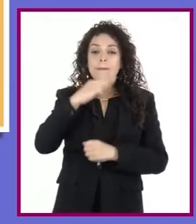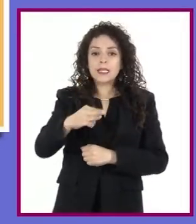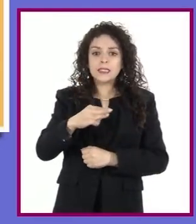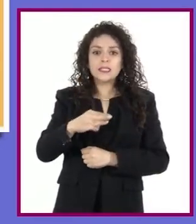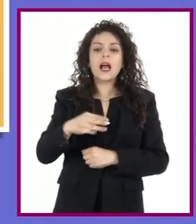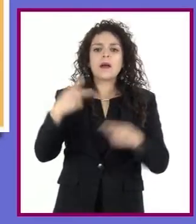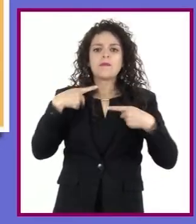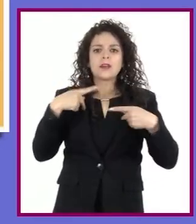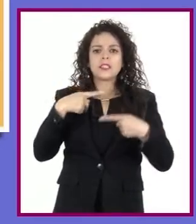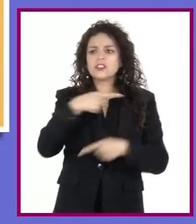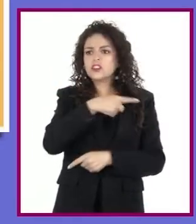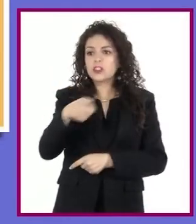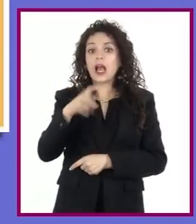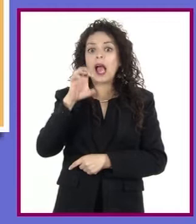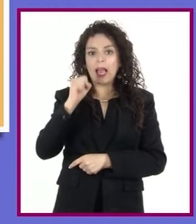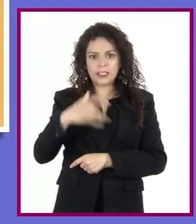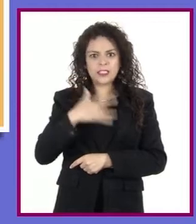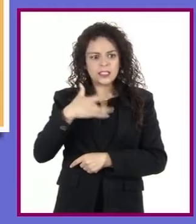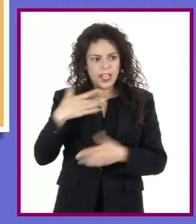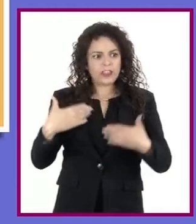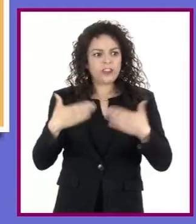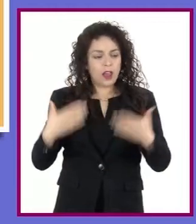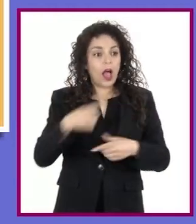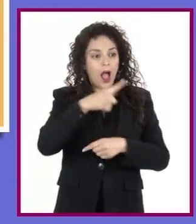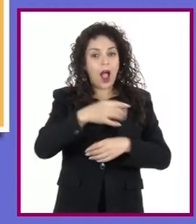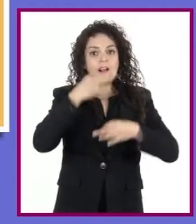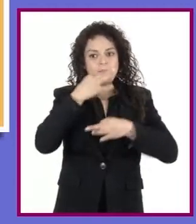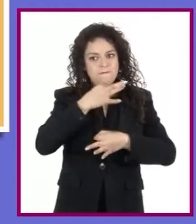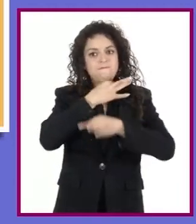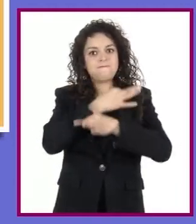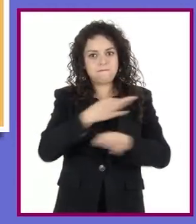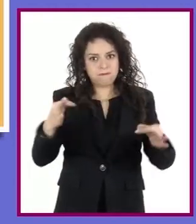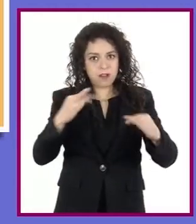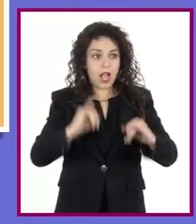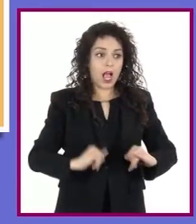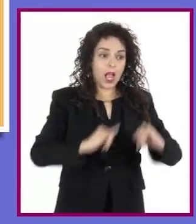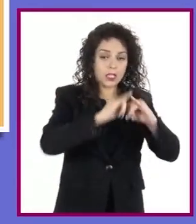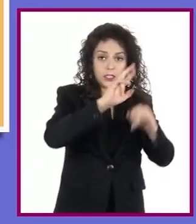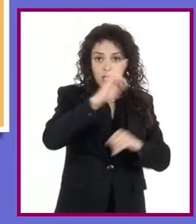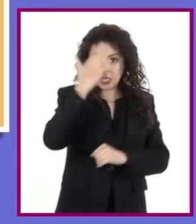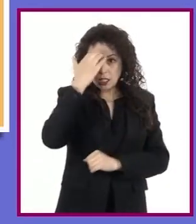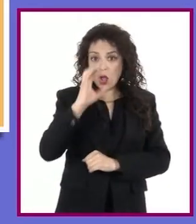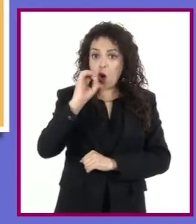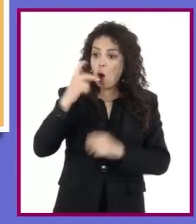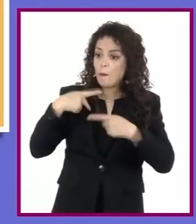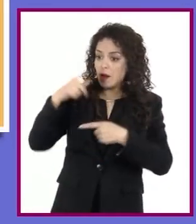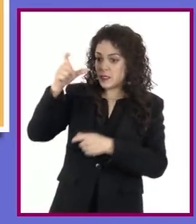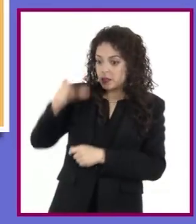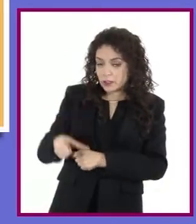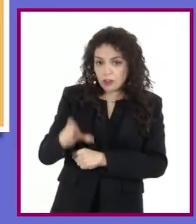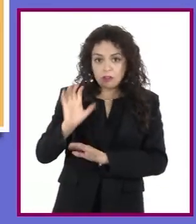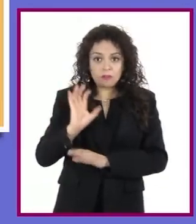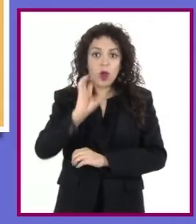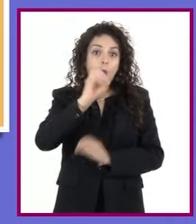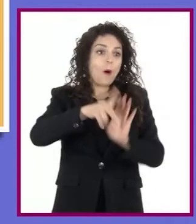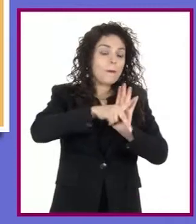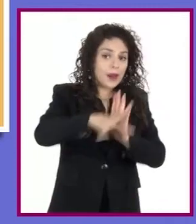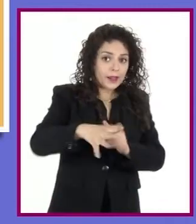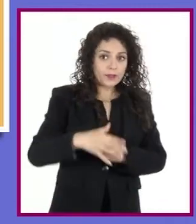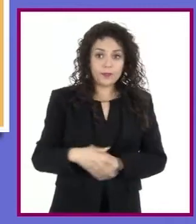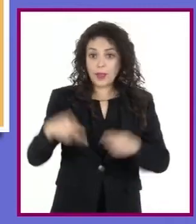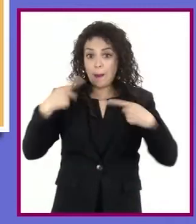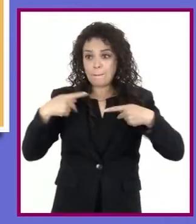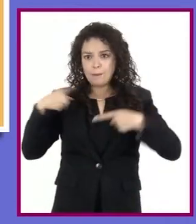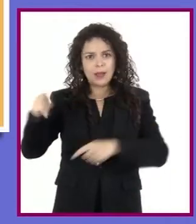inspira confianza, ya sea un personaje, medio o institución reconocida. El receptor confía y difunde la